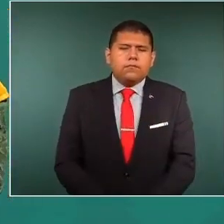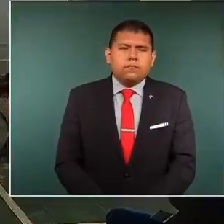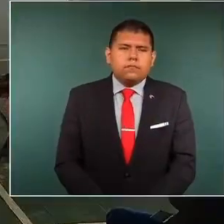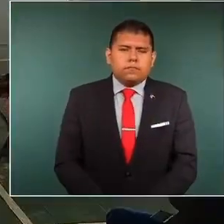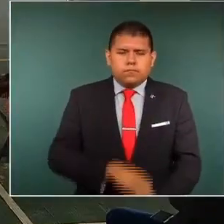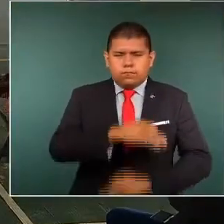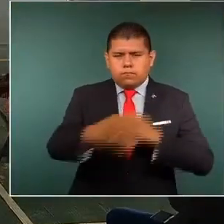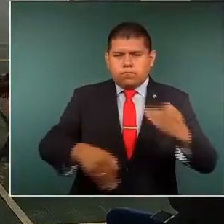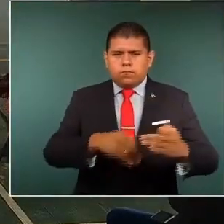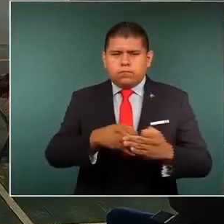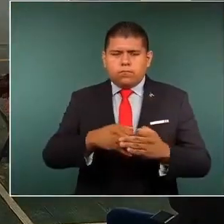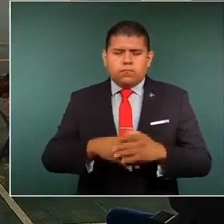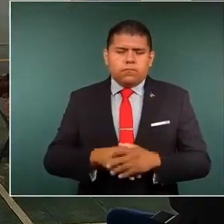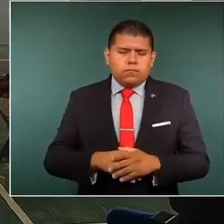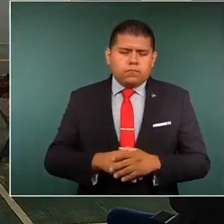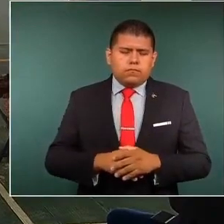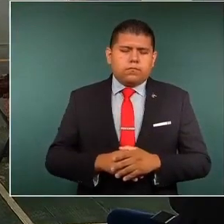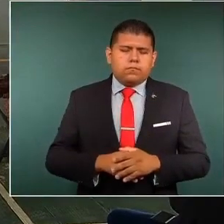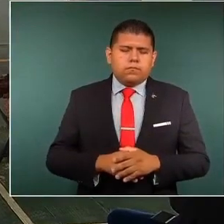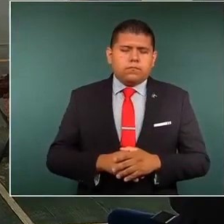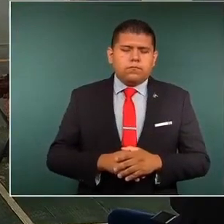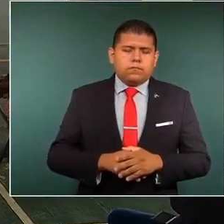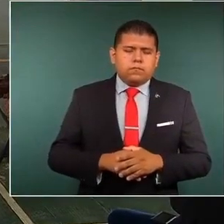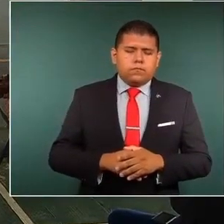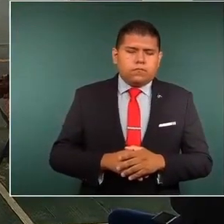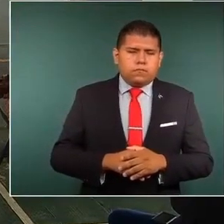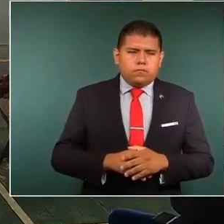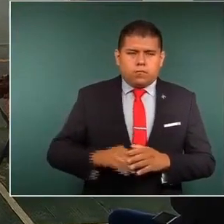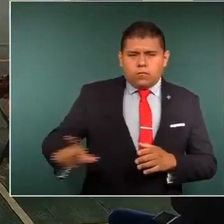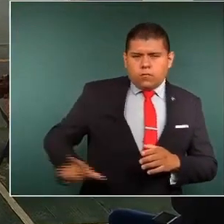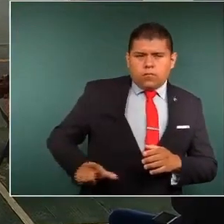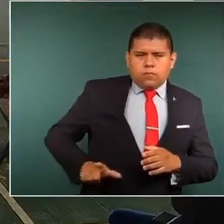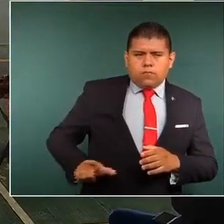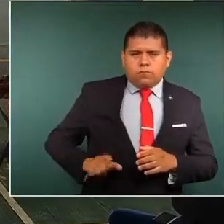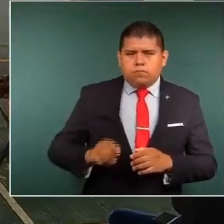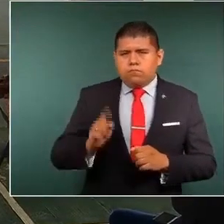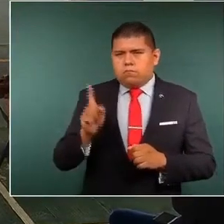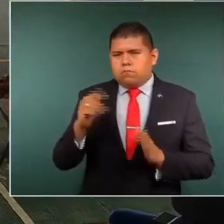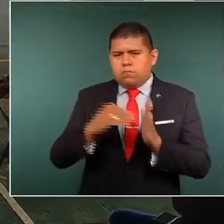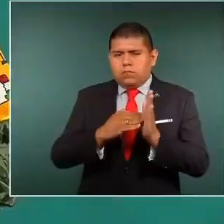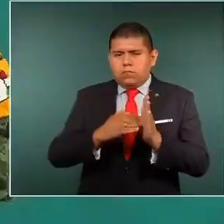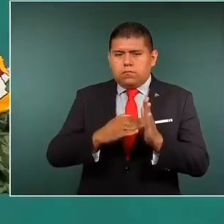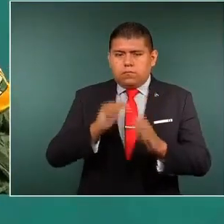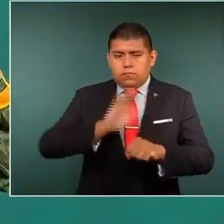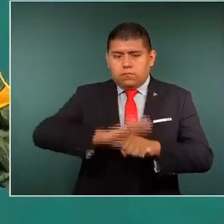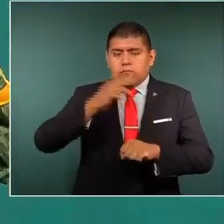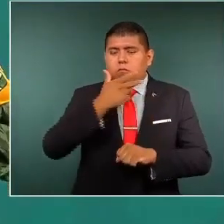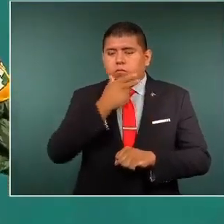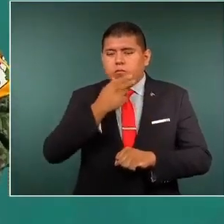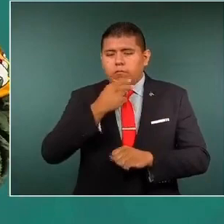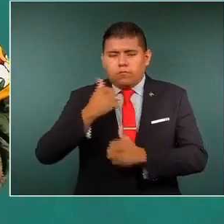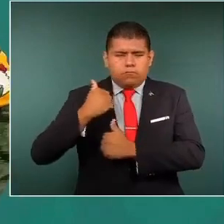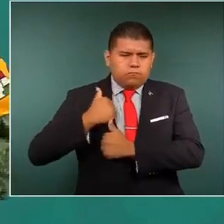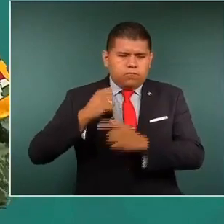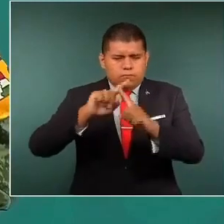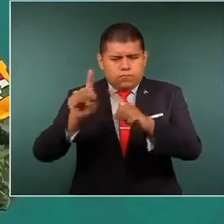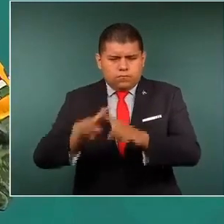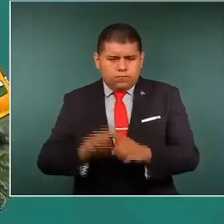total, por parte de las fuerzas del Estado, hacen más de 1,000 hombres